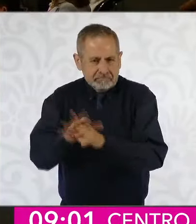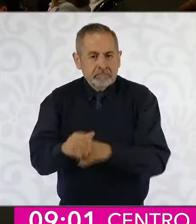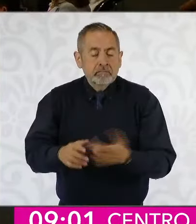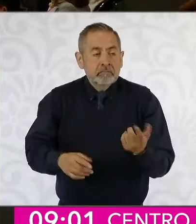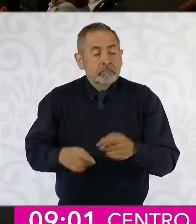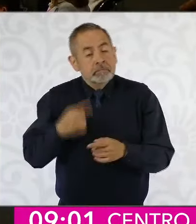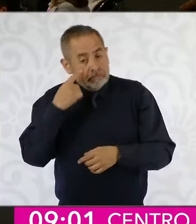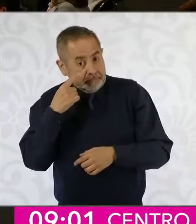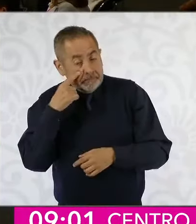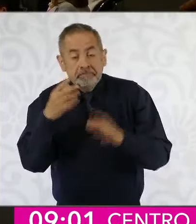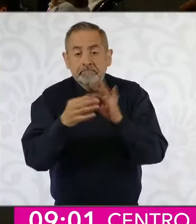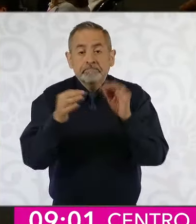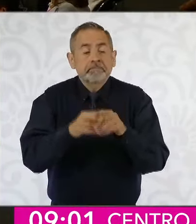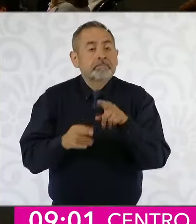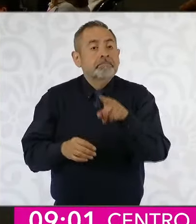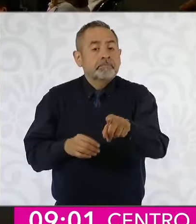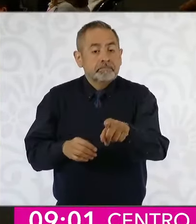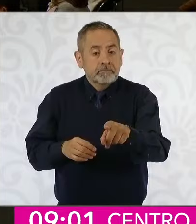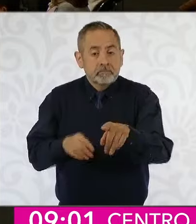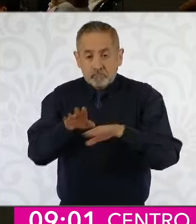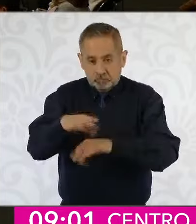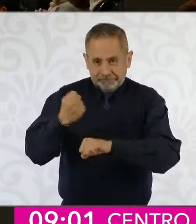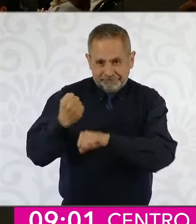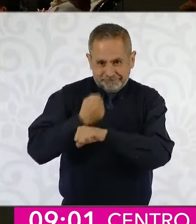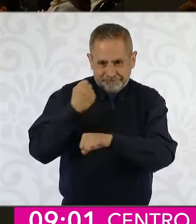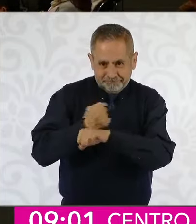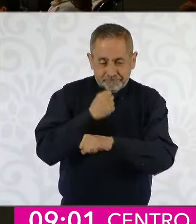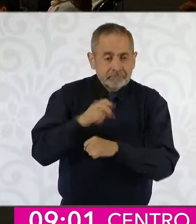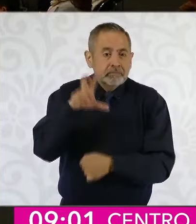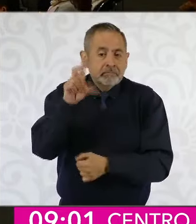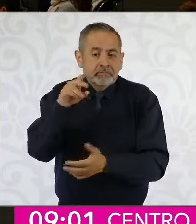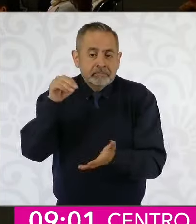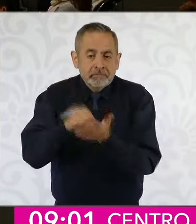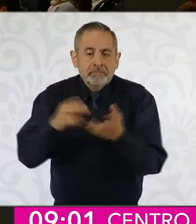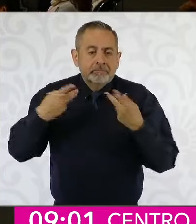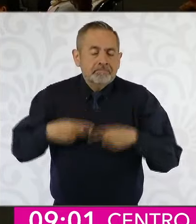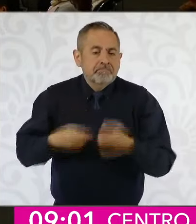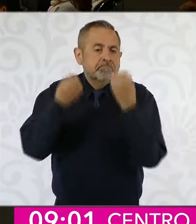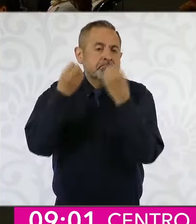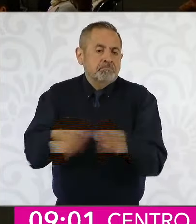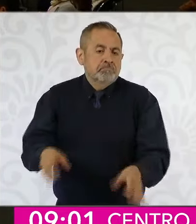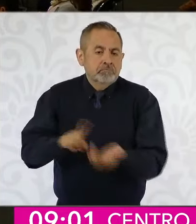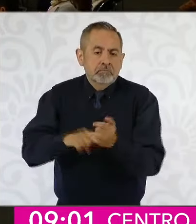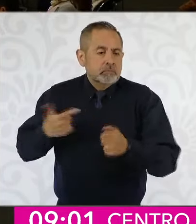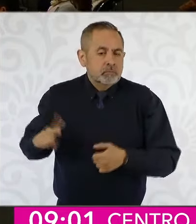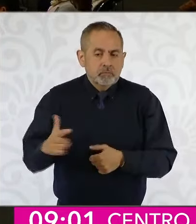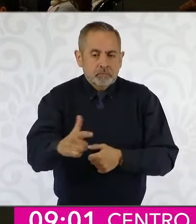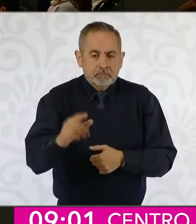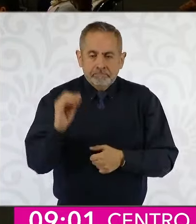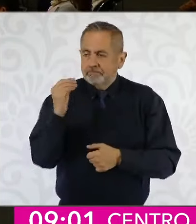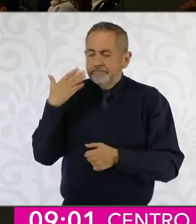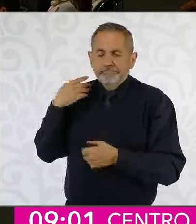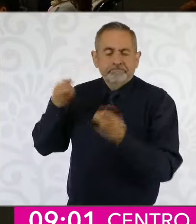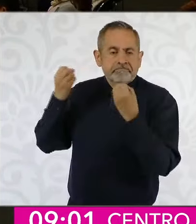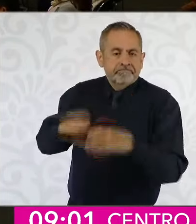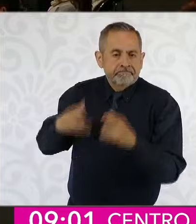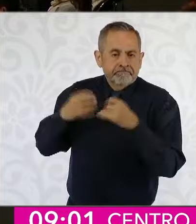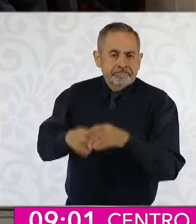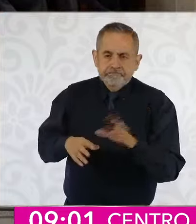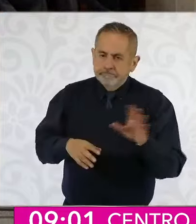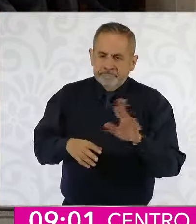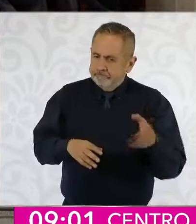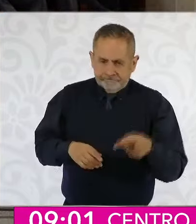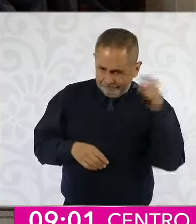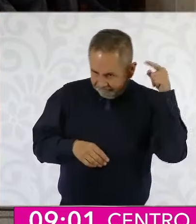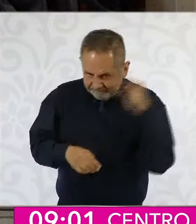han perdido, por ejemplo, en el tema de zapatos, 30,000 empleos en Guanajuato en los últimos años. Entonces, ahí tenemos